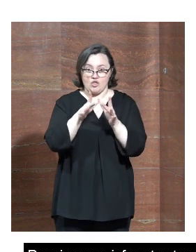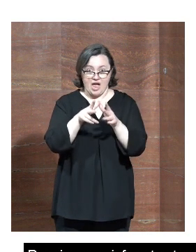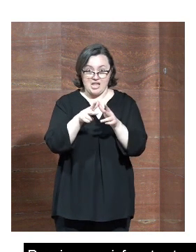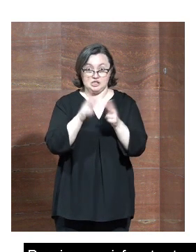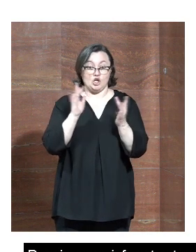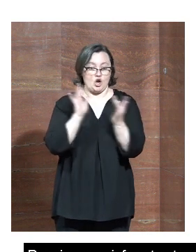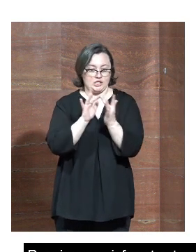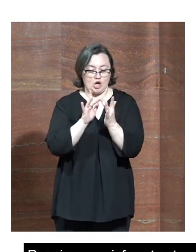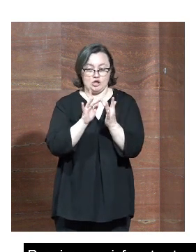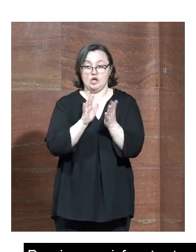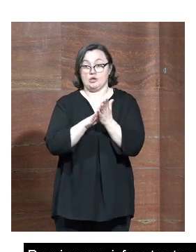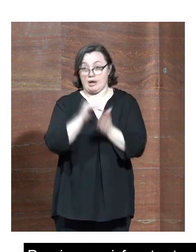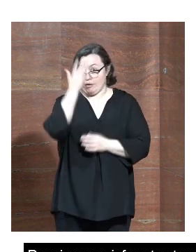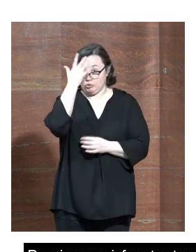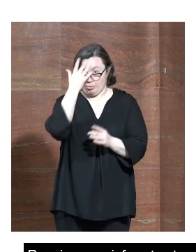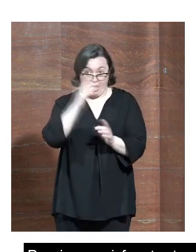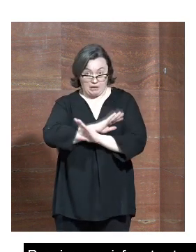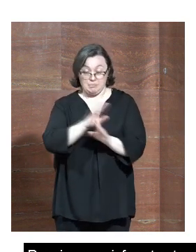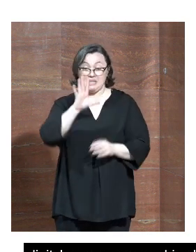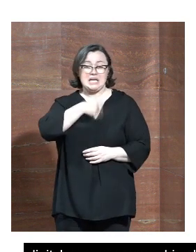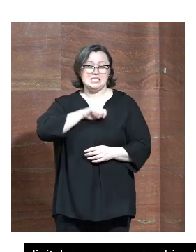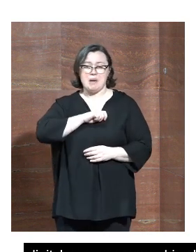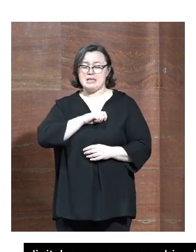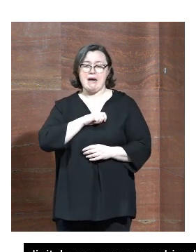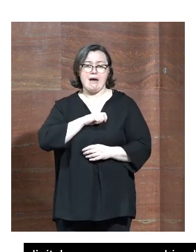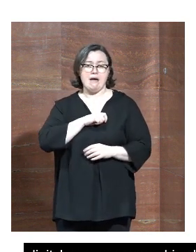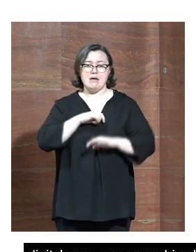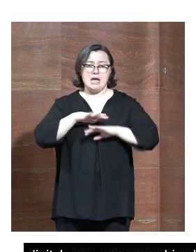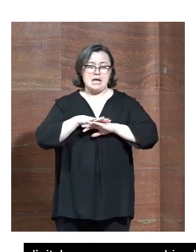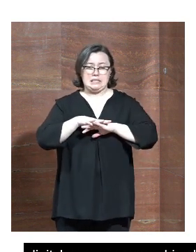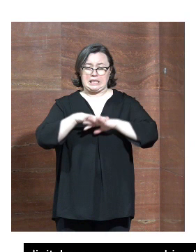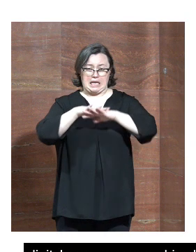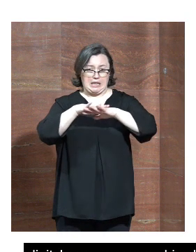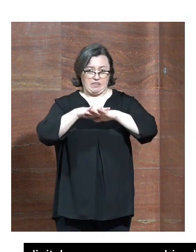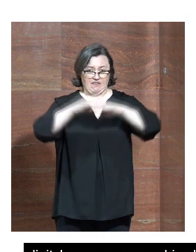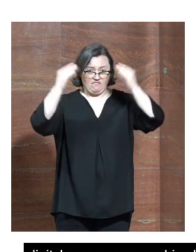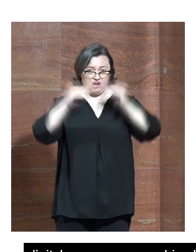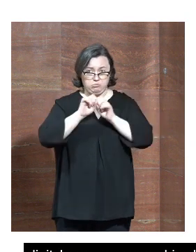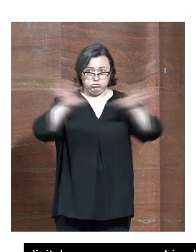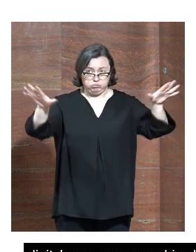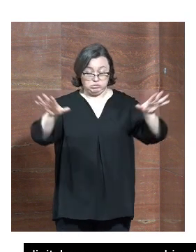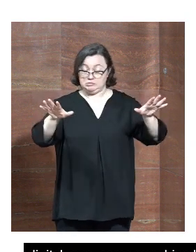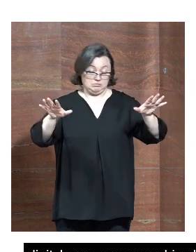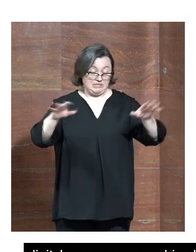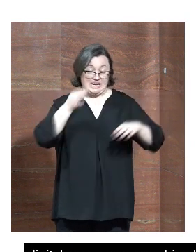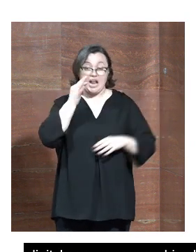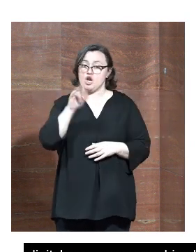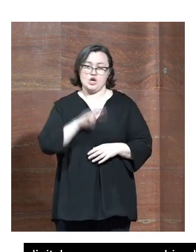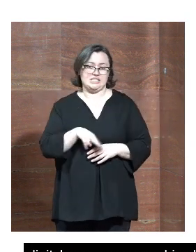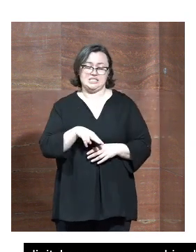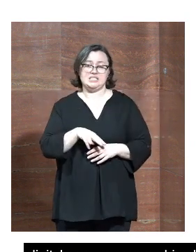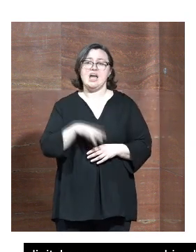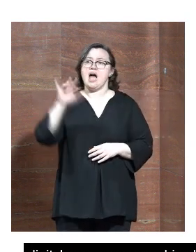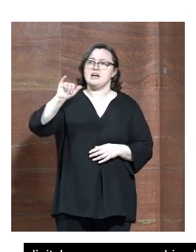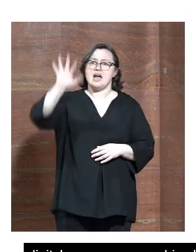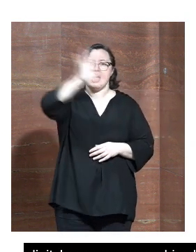que en este momento es pura utopía decir que en España está ampliamente extendida, porque no es así. Todavía